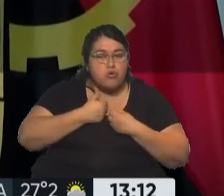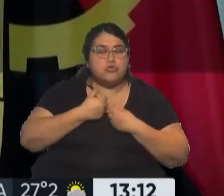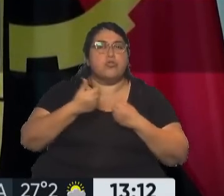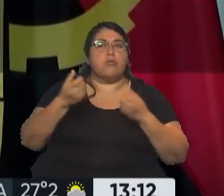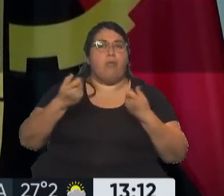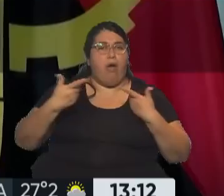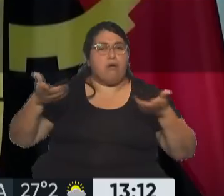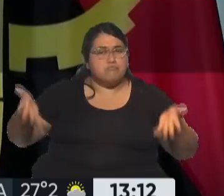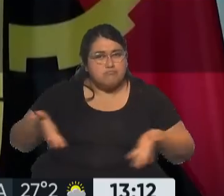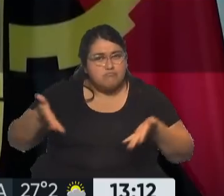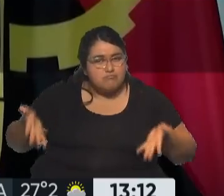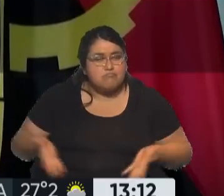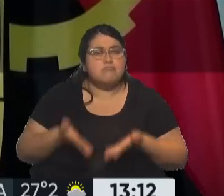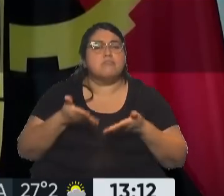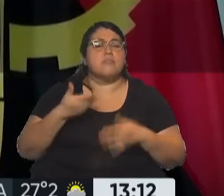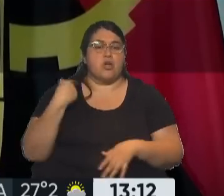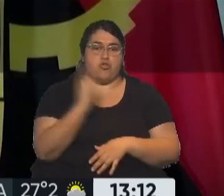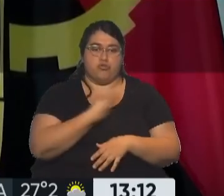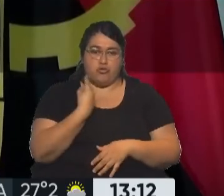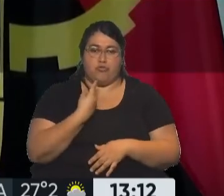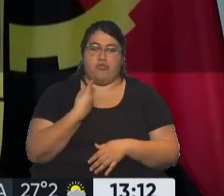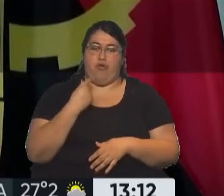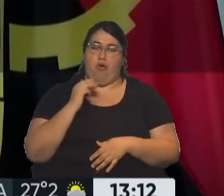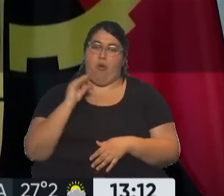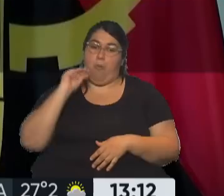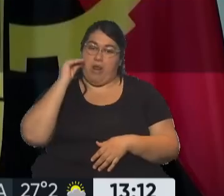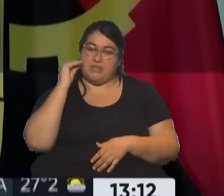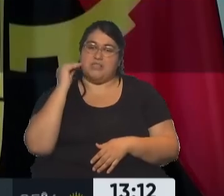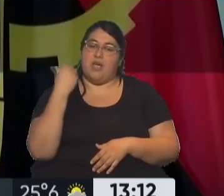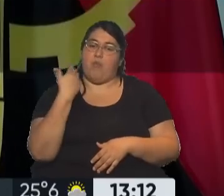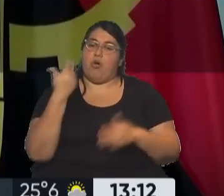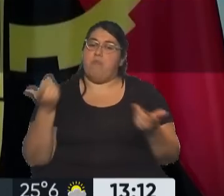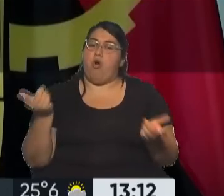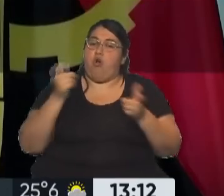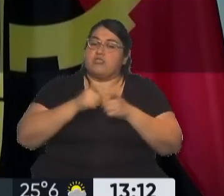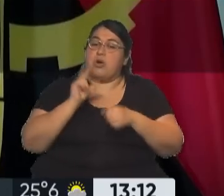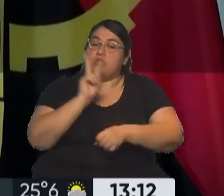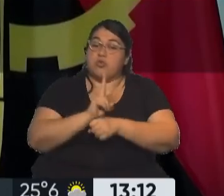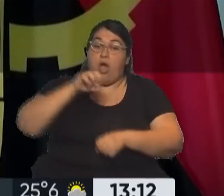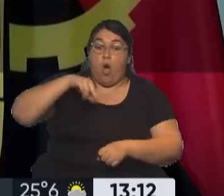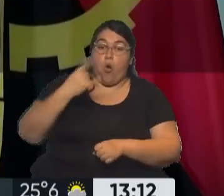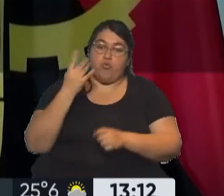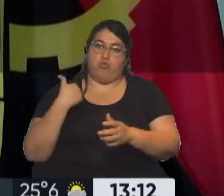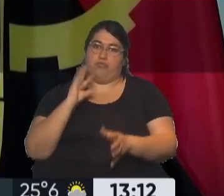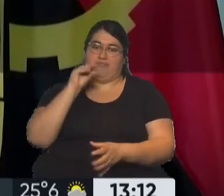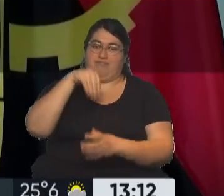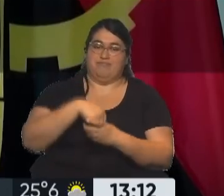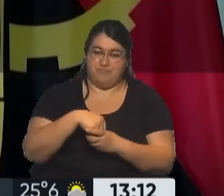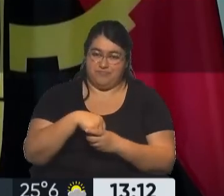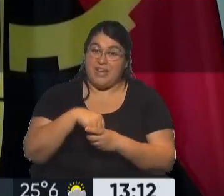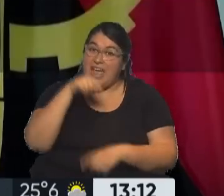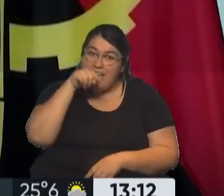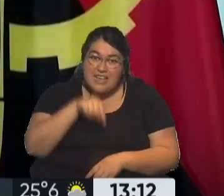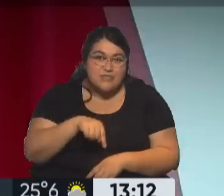BRICS vão forçar e ajudar para que a gente possa mudar o conceito de segurança da ONU, é